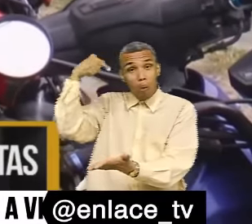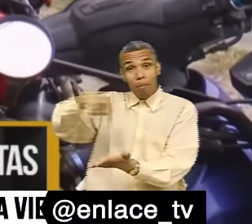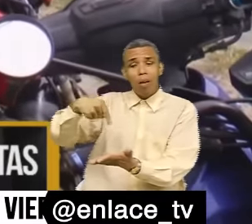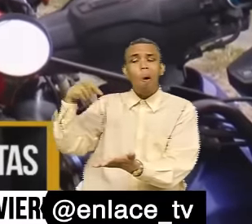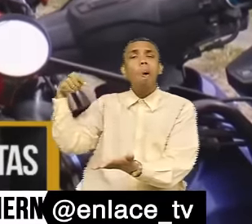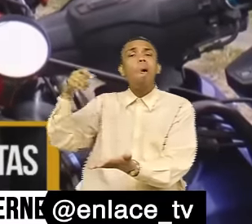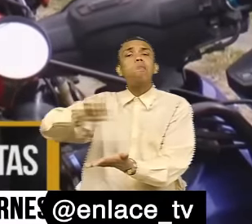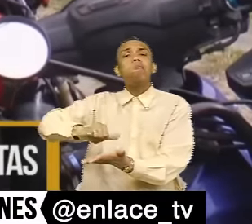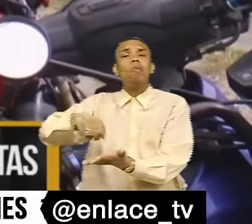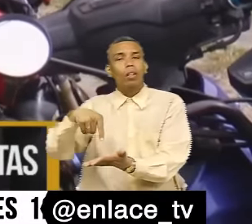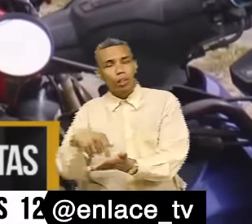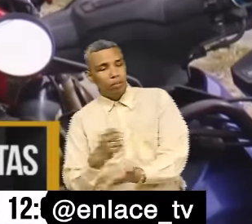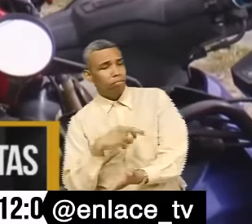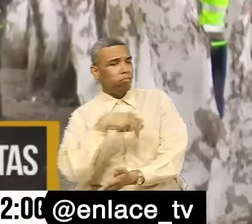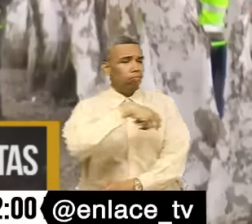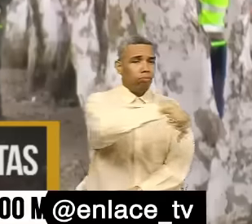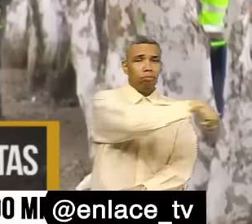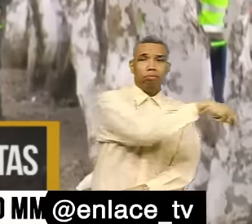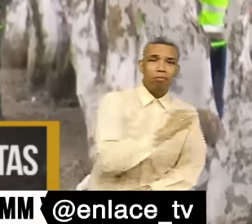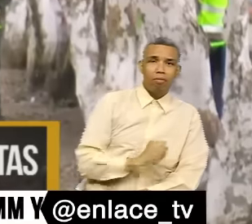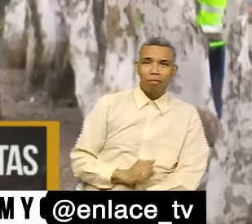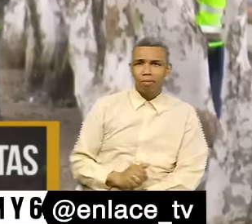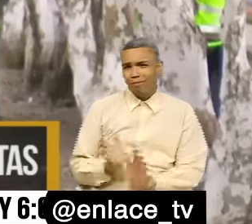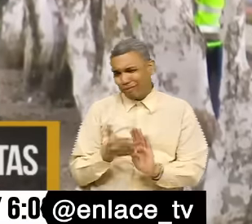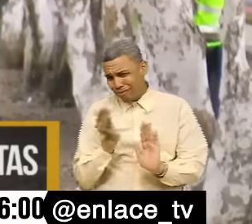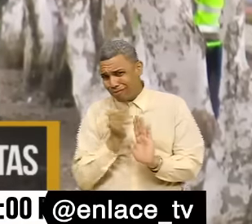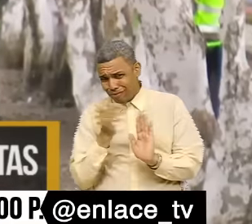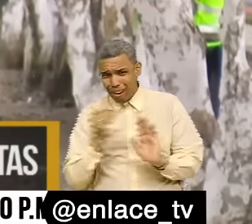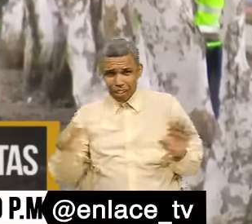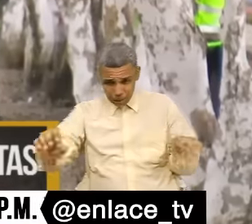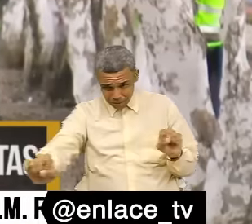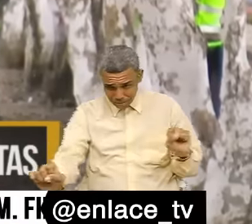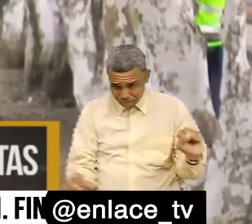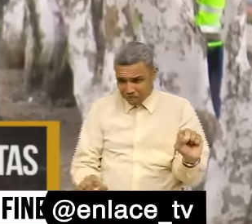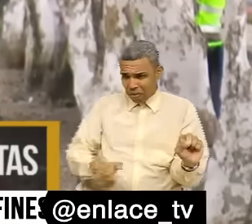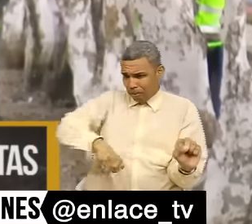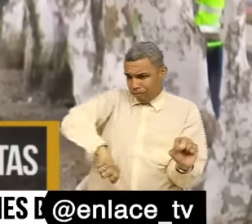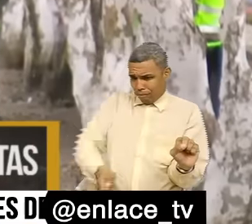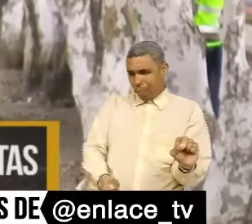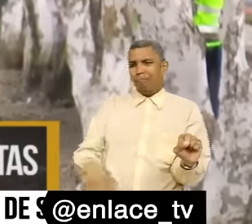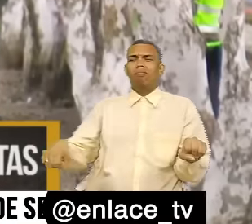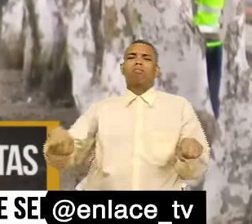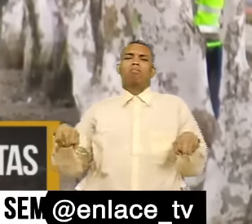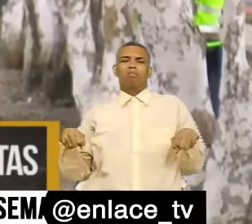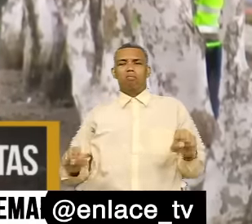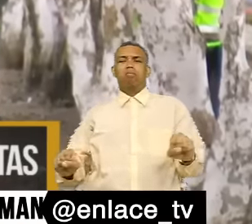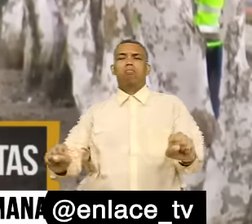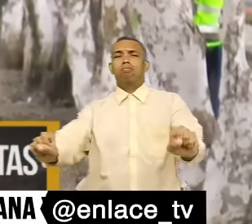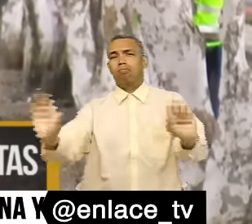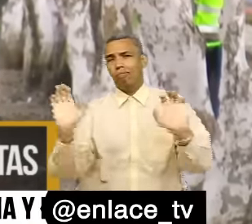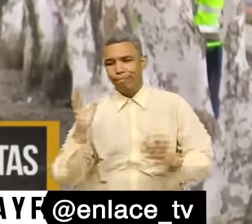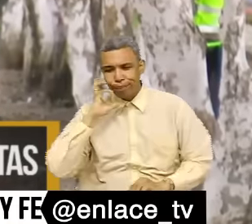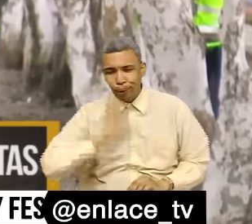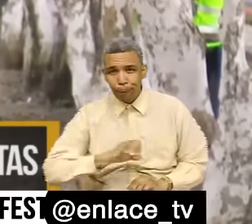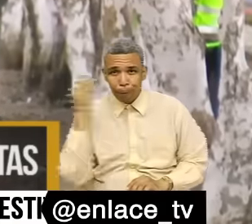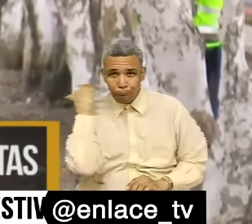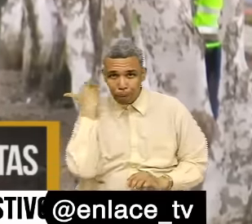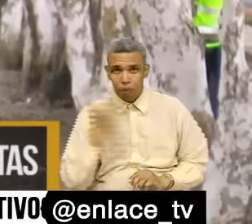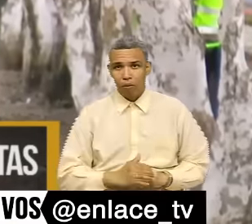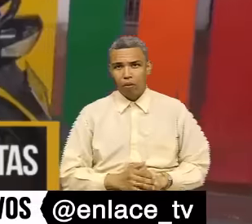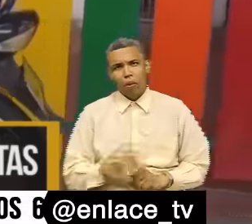a su autoprotección de elementos, que por favor guarden sus motocicletas en sus residencias o en sus lugares de trabajo y no